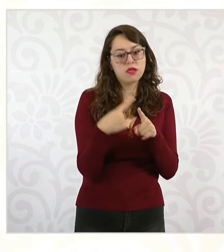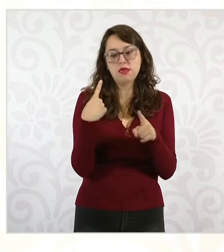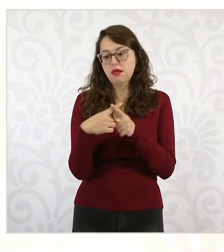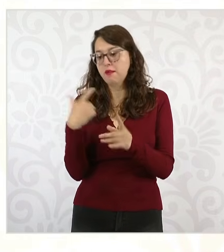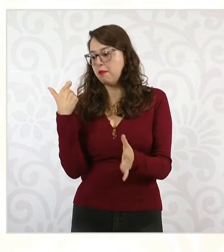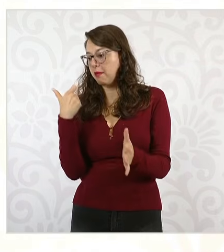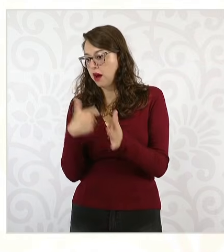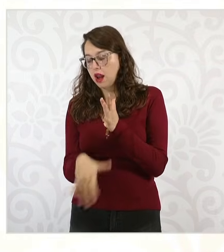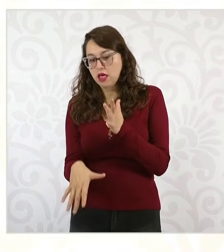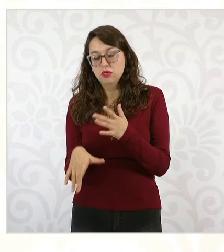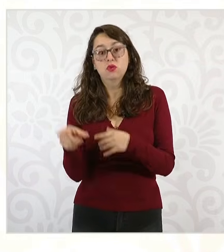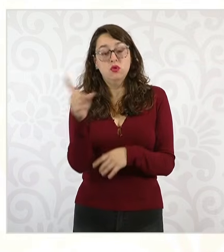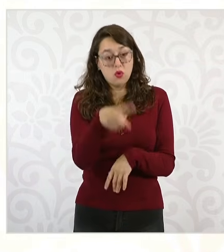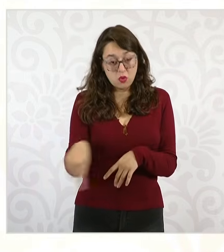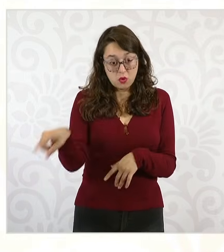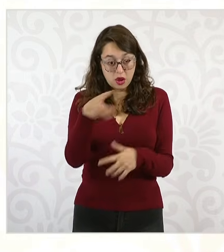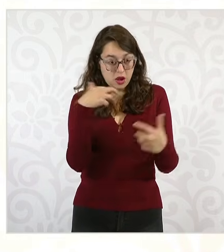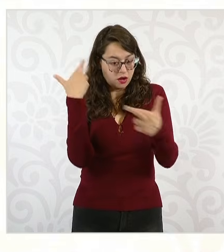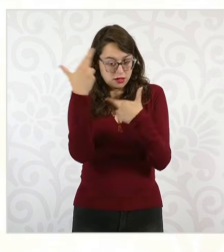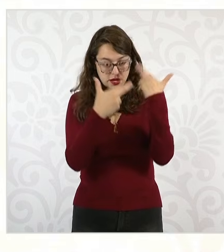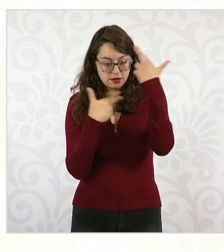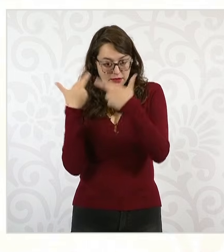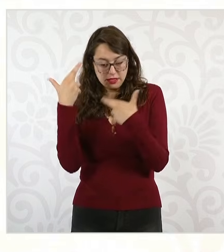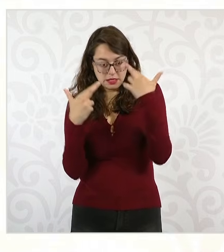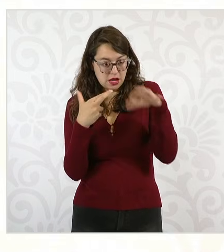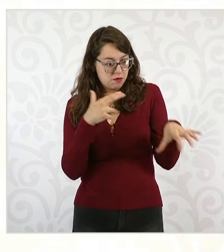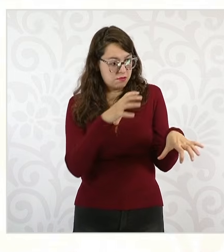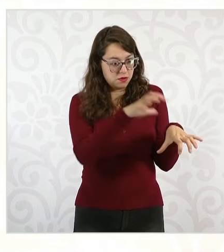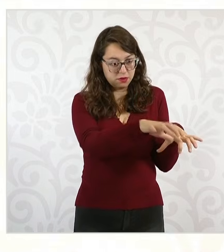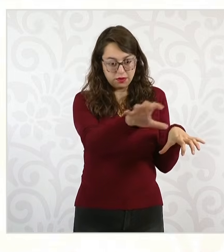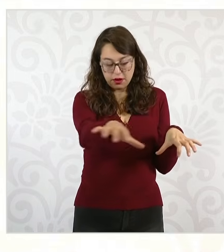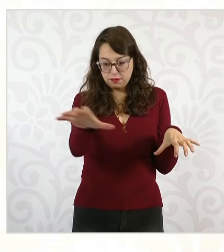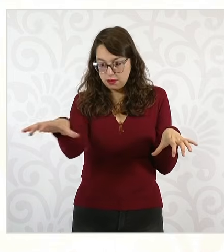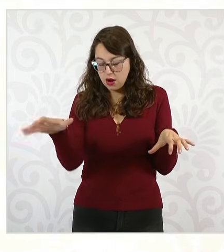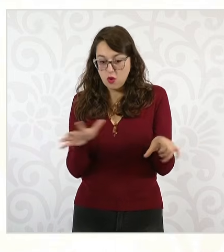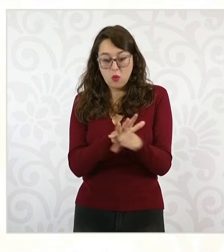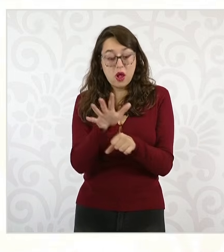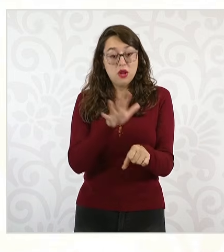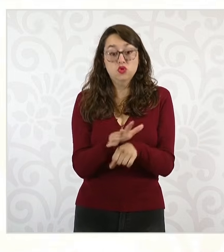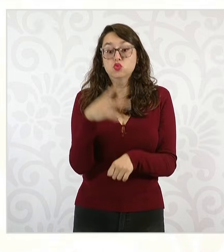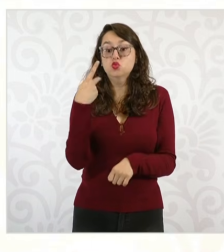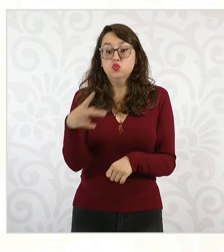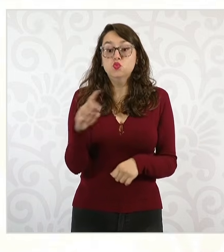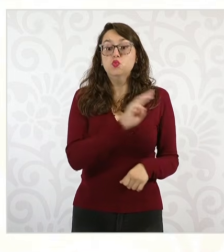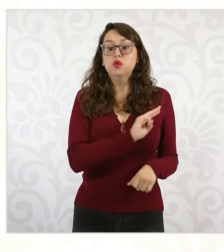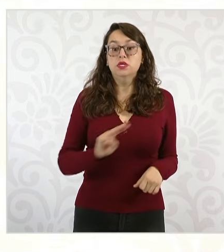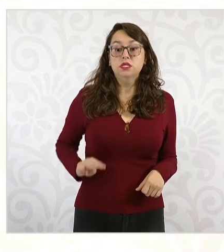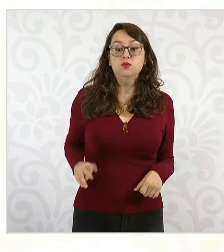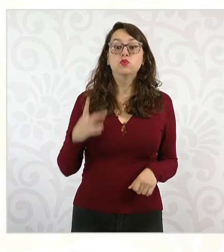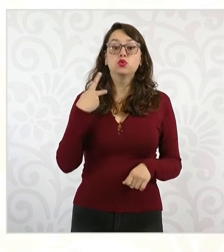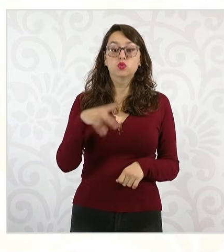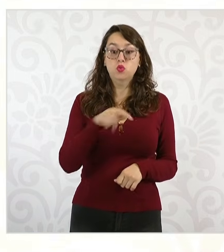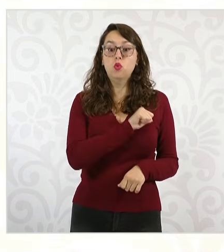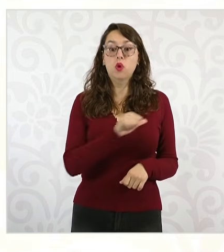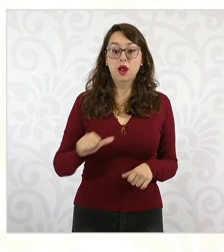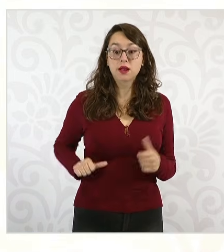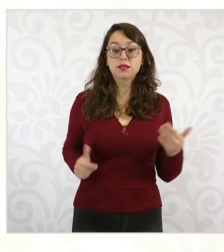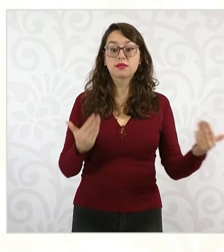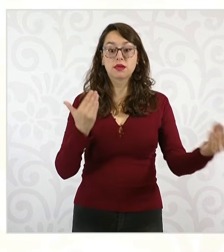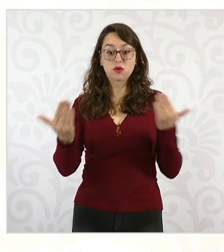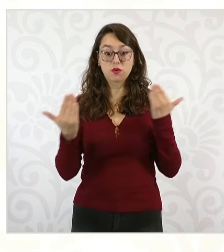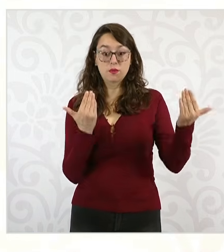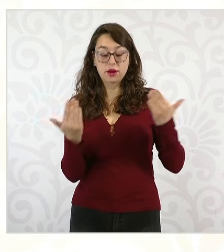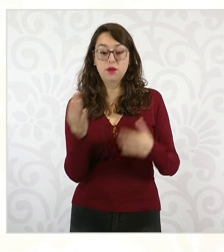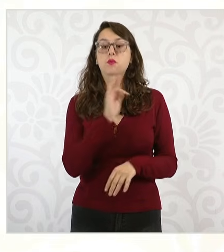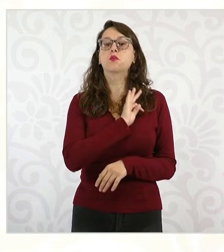revisar en todas las regiones, incluso en las zonas, incluso en los municipios o alcaldías donde viven, hacer este ejercicio para